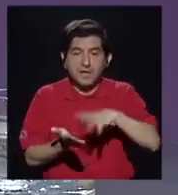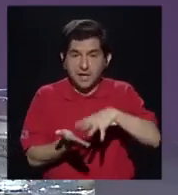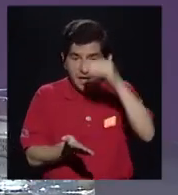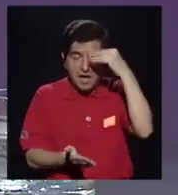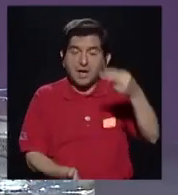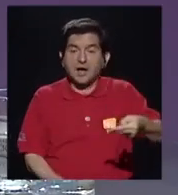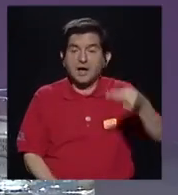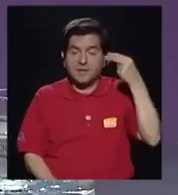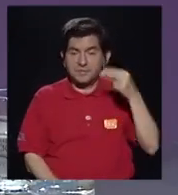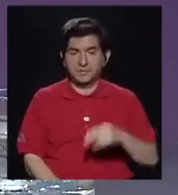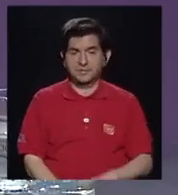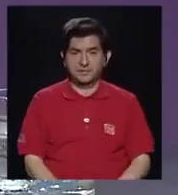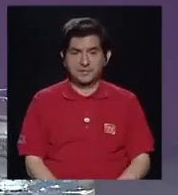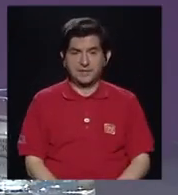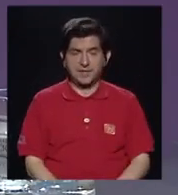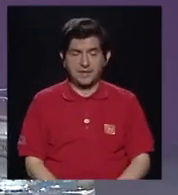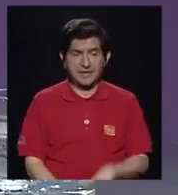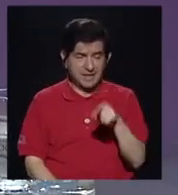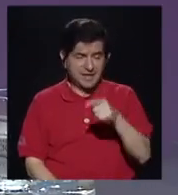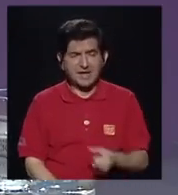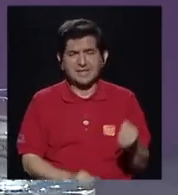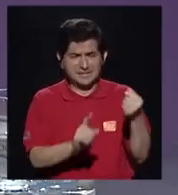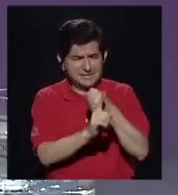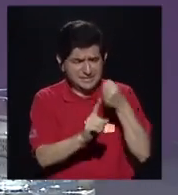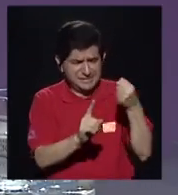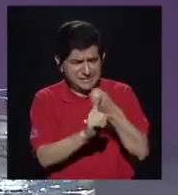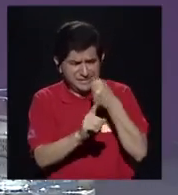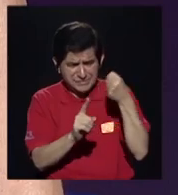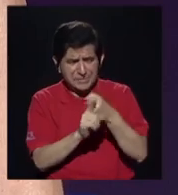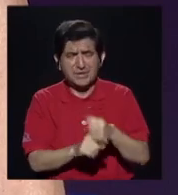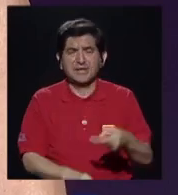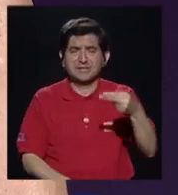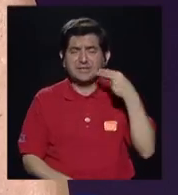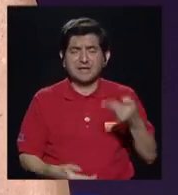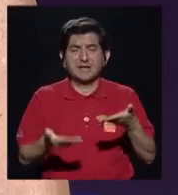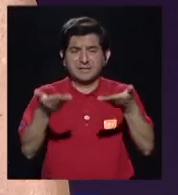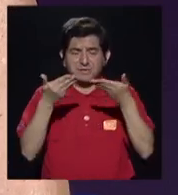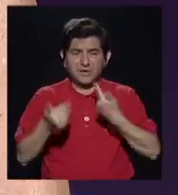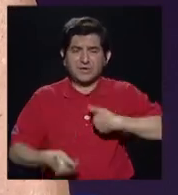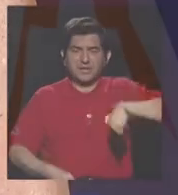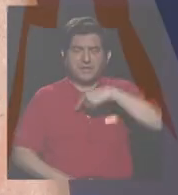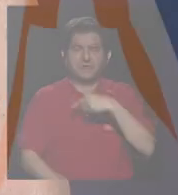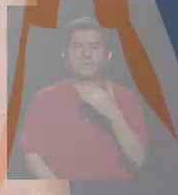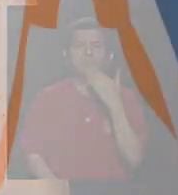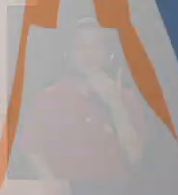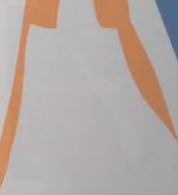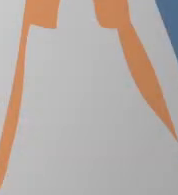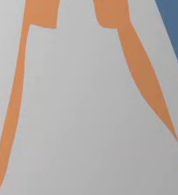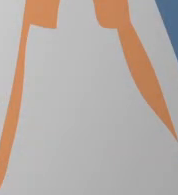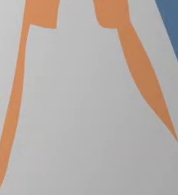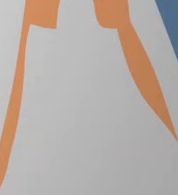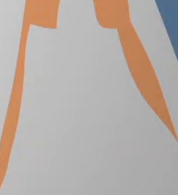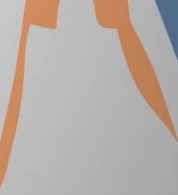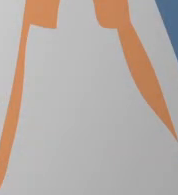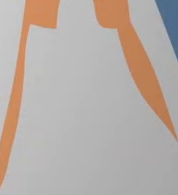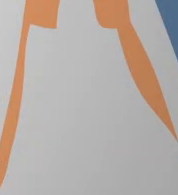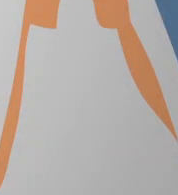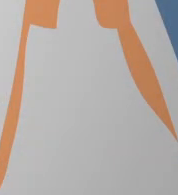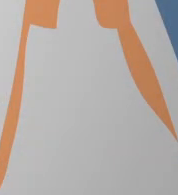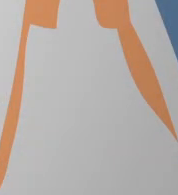historia aprender la las palizas que la que la historia nos da bueno Muchas gracias vamos a la